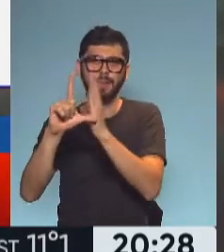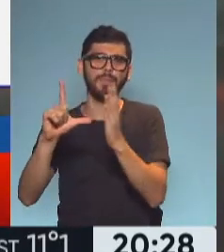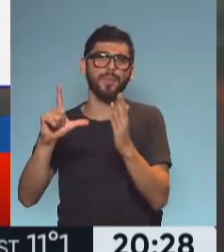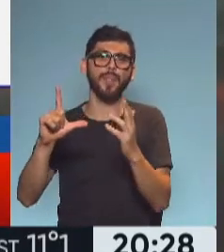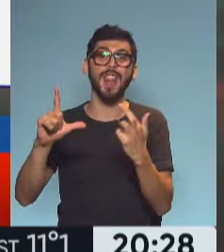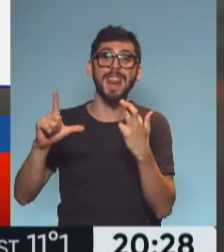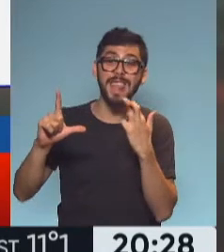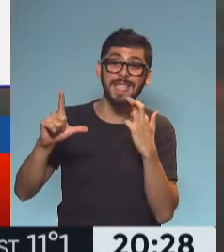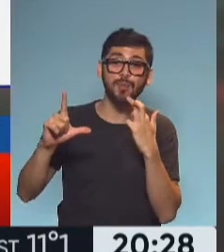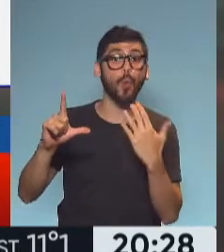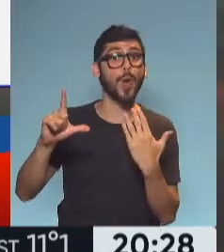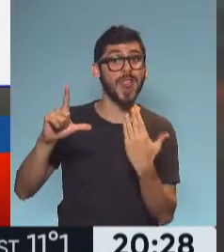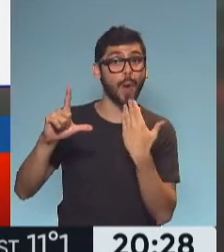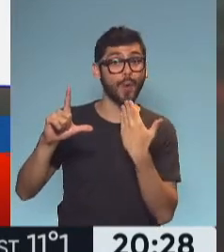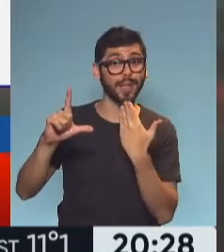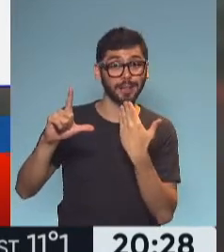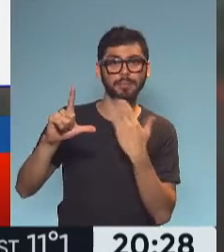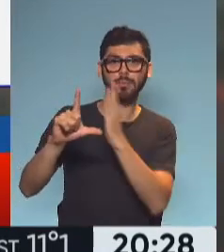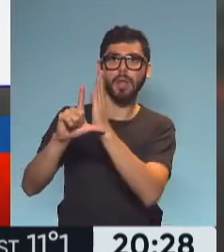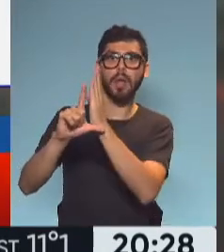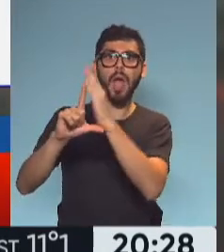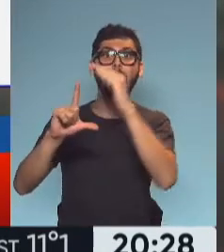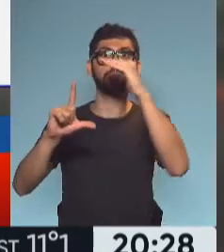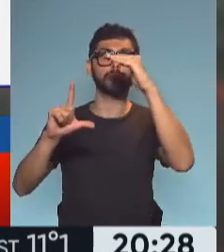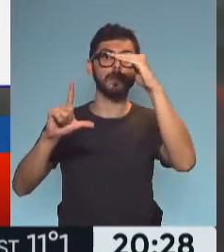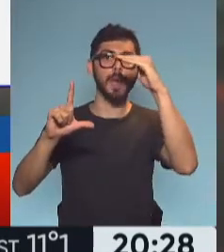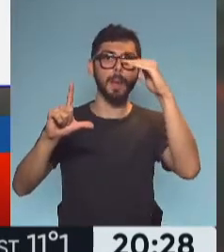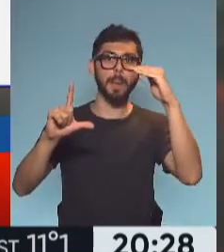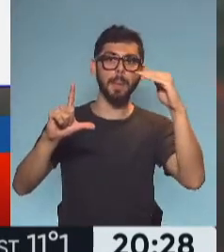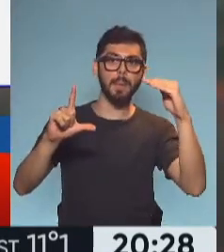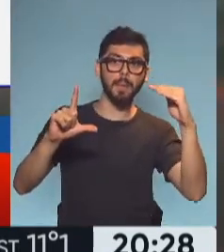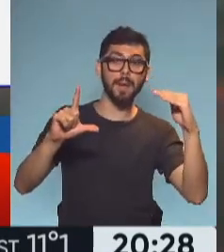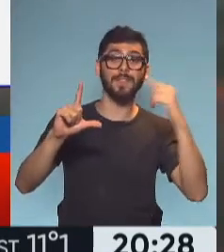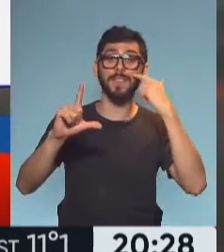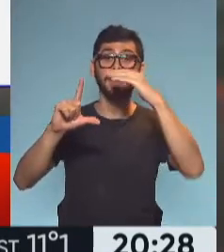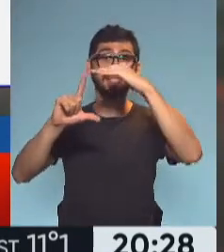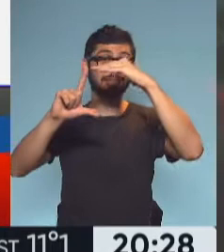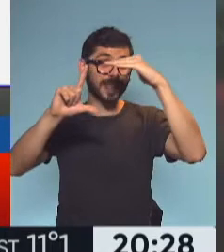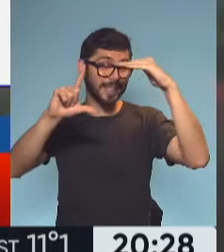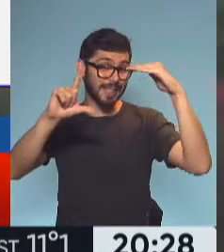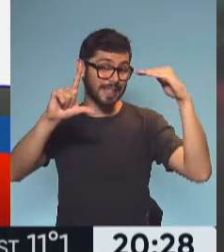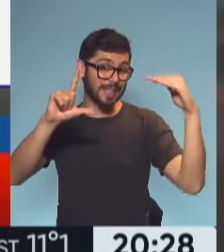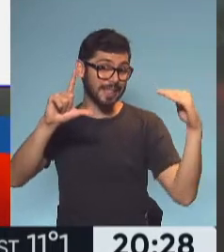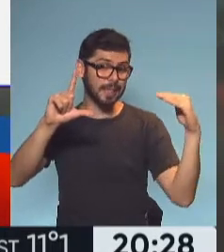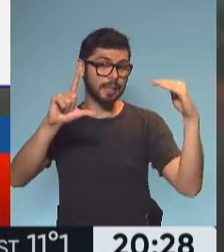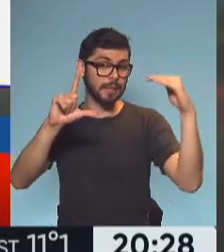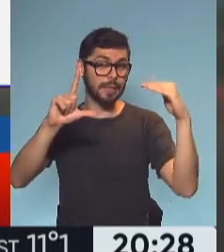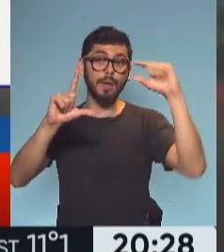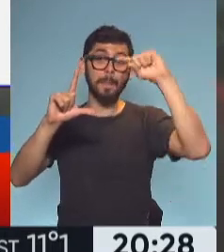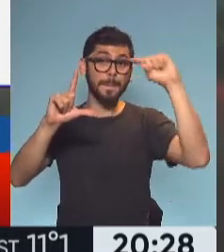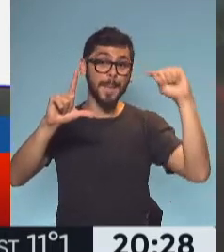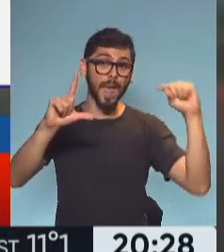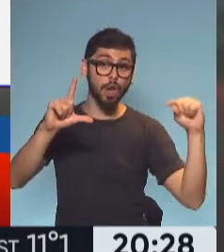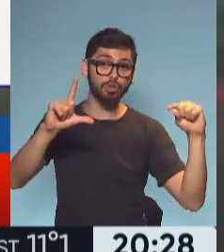de abril, sí, sí. ¿Sí? Empieza a bajar. ¿Sí? Y fíjese cómo desciende después de comenzar con las